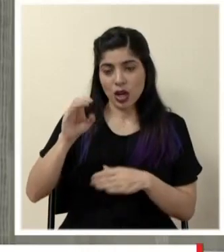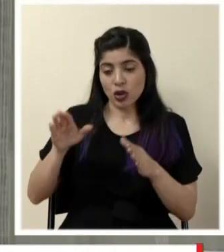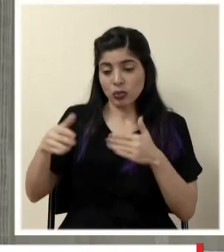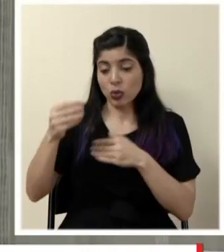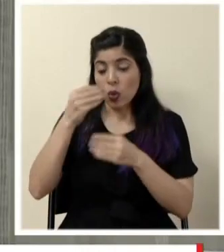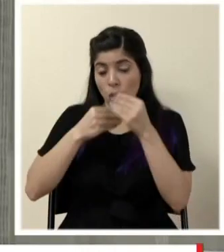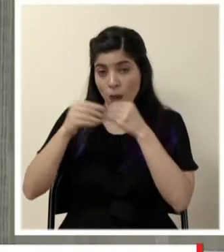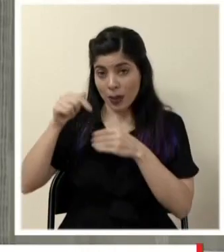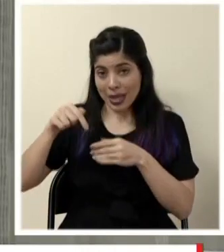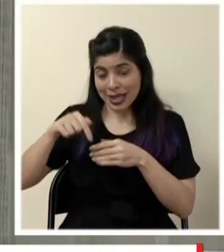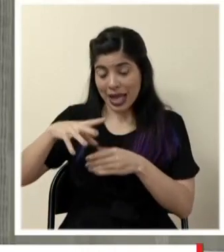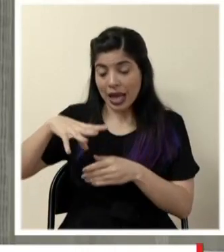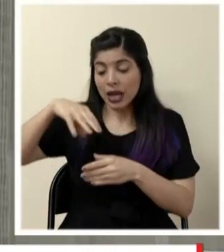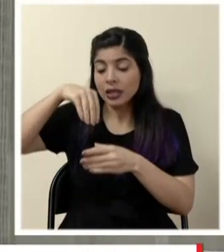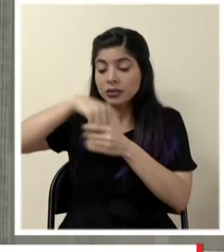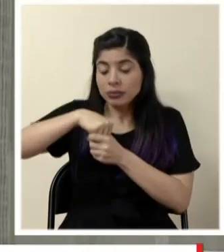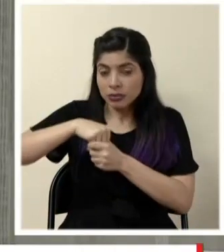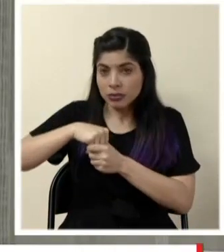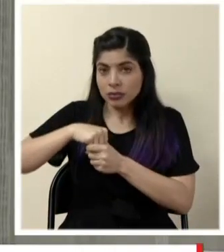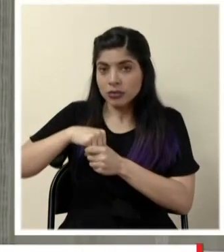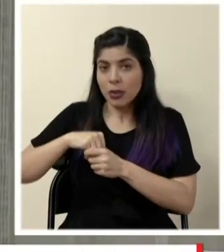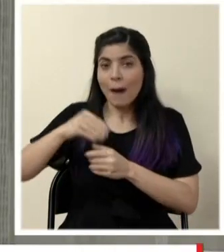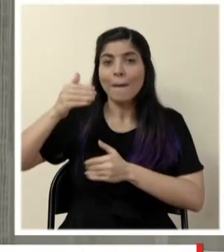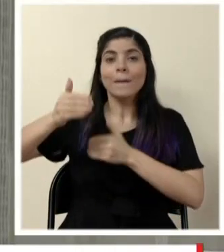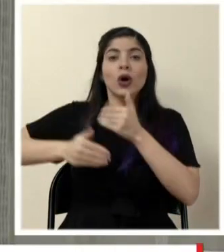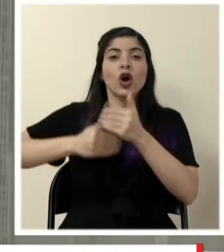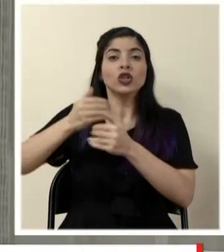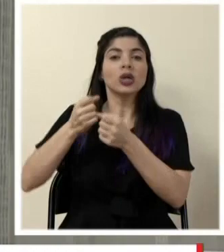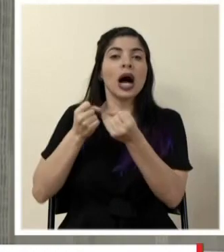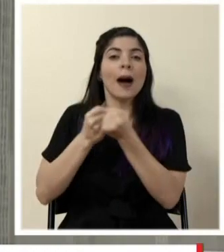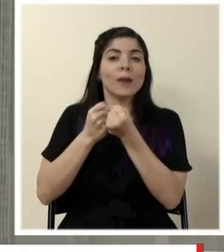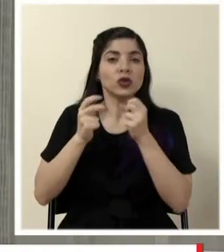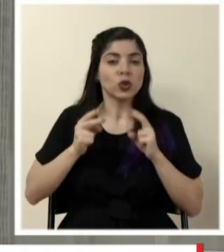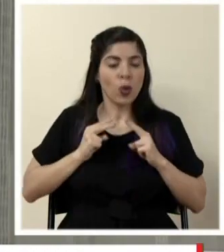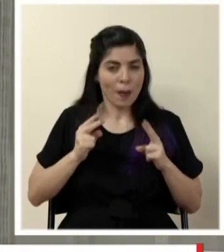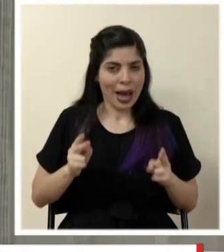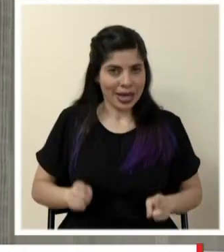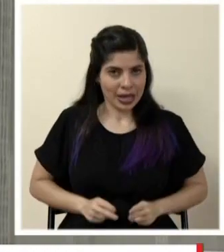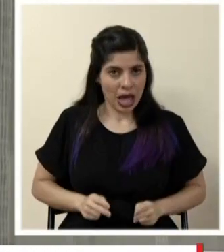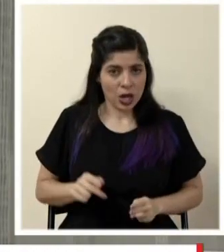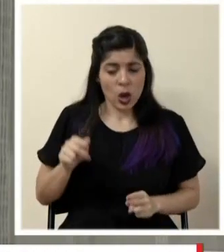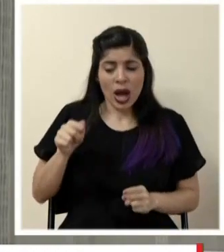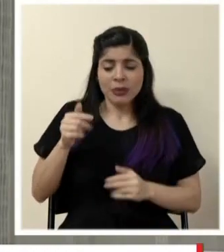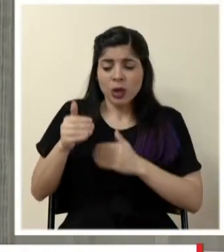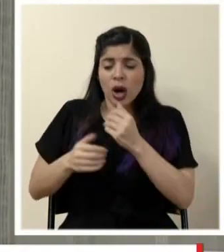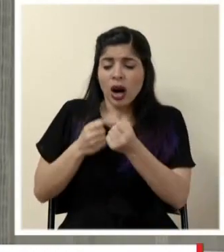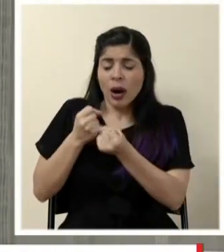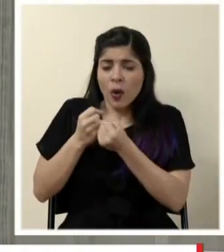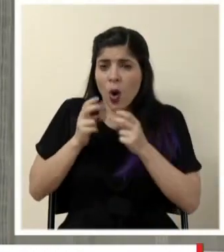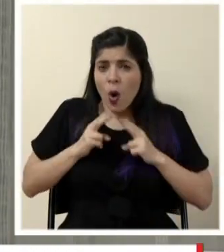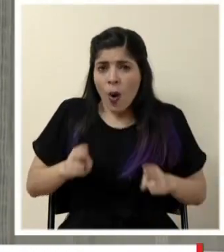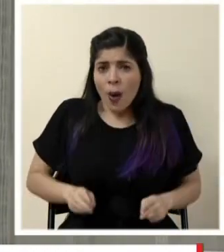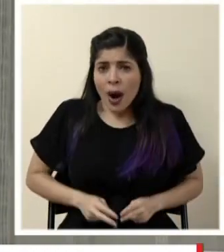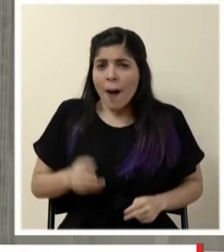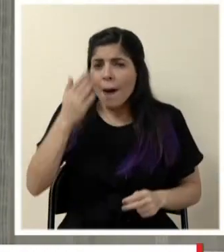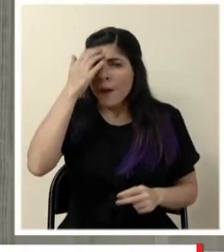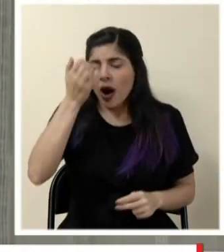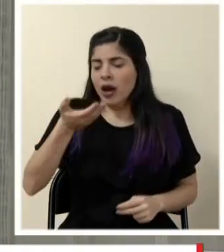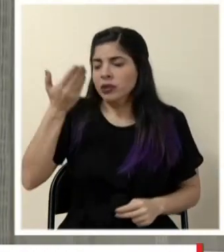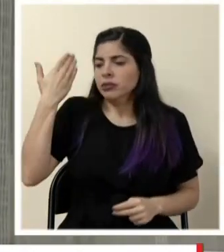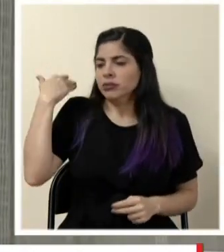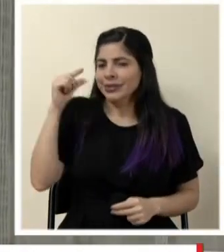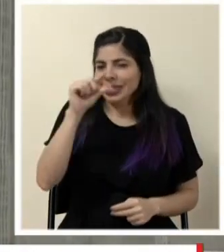familias, forma parte de el proceso de asistencia humanitaria, que obedece a que desde hace ya 6